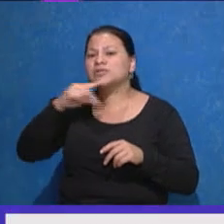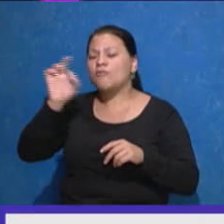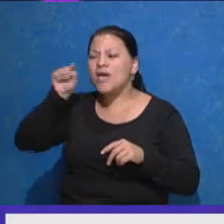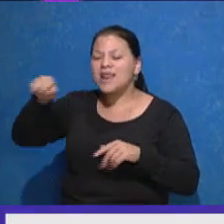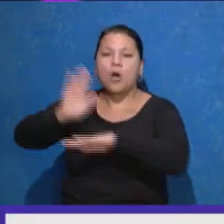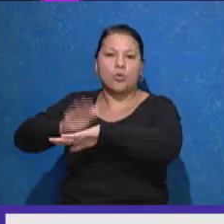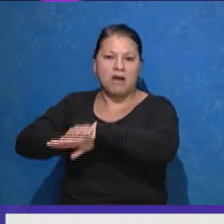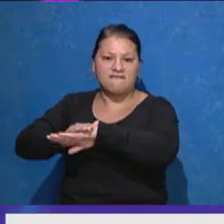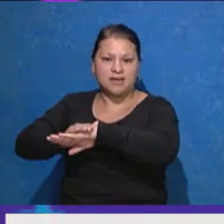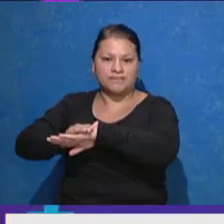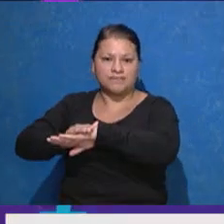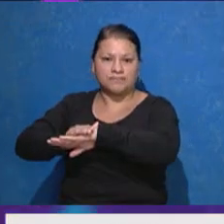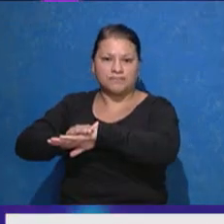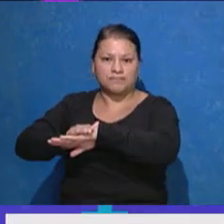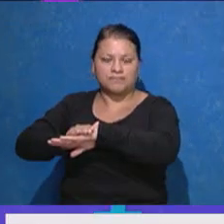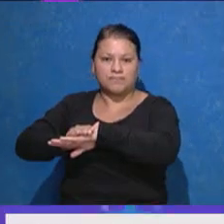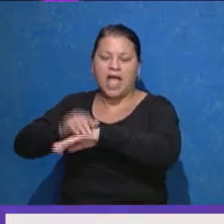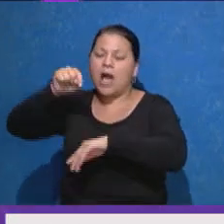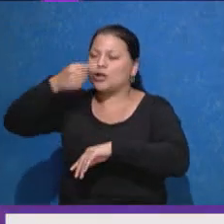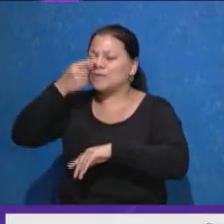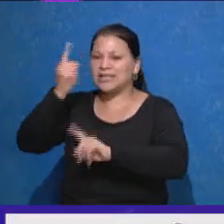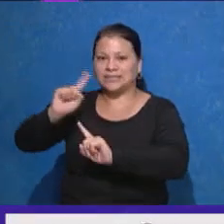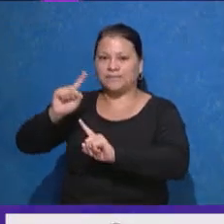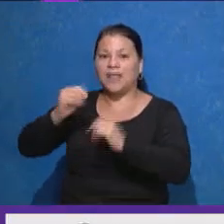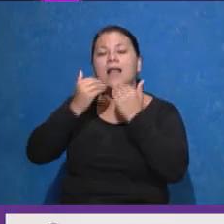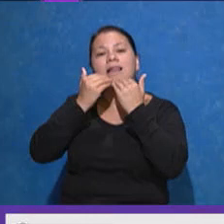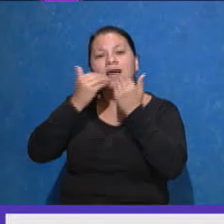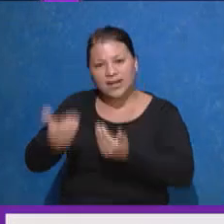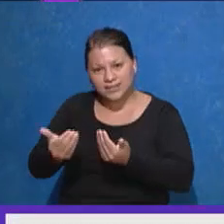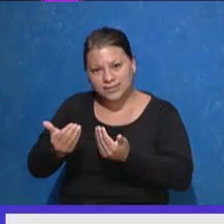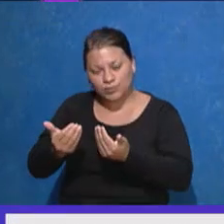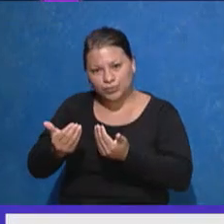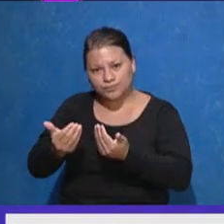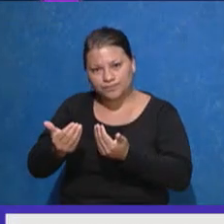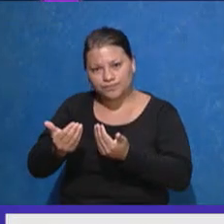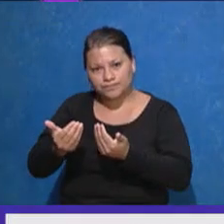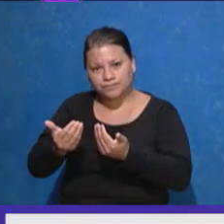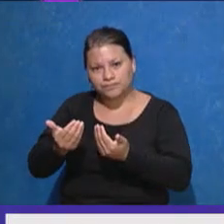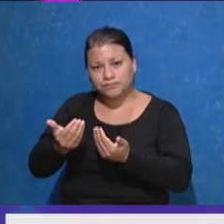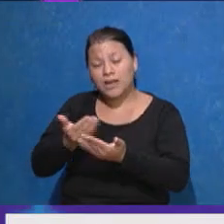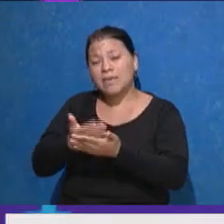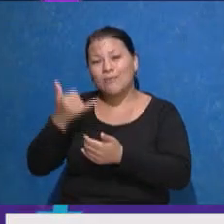cierto momento. Bien, Ahora a mí ya no me interesa. le agradecemos, le